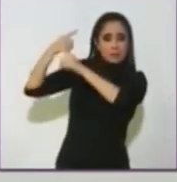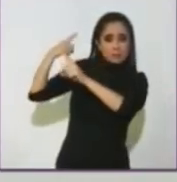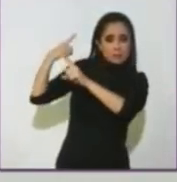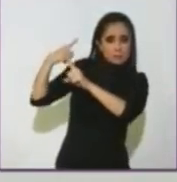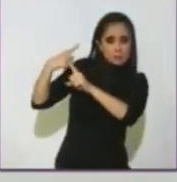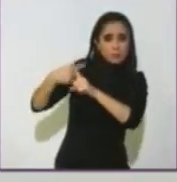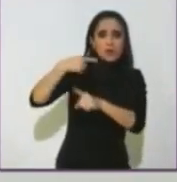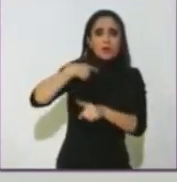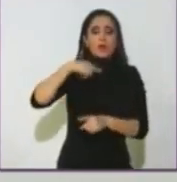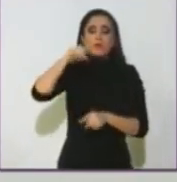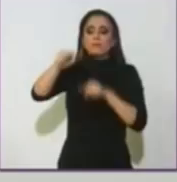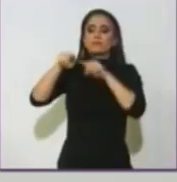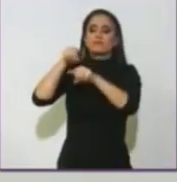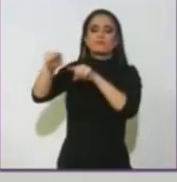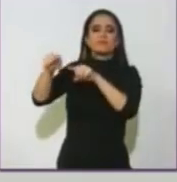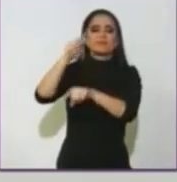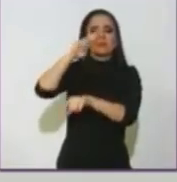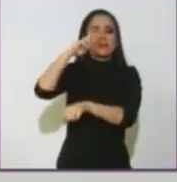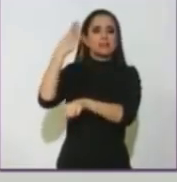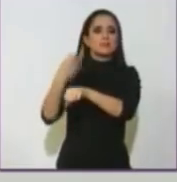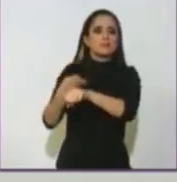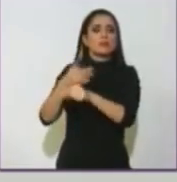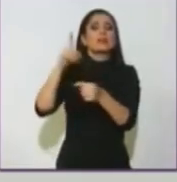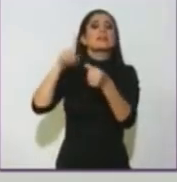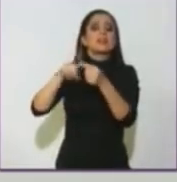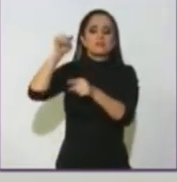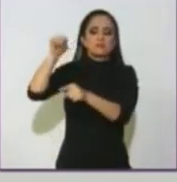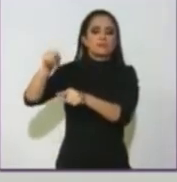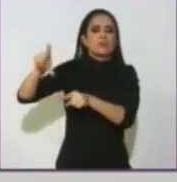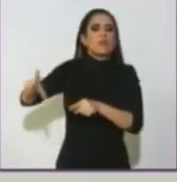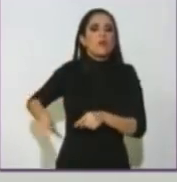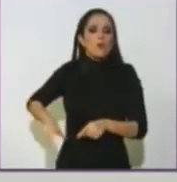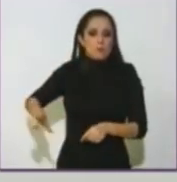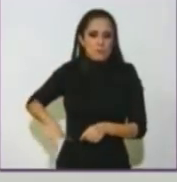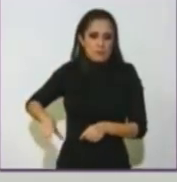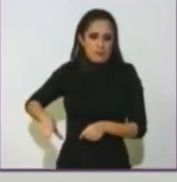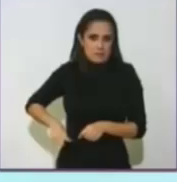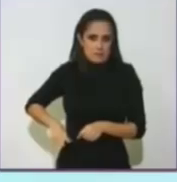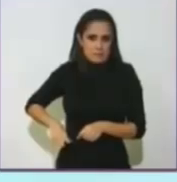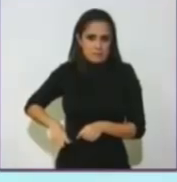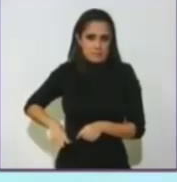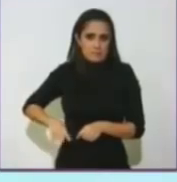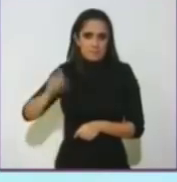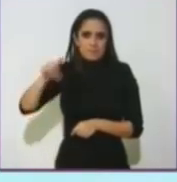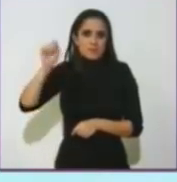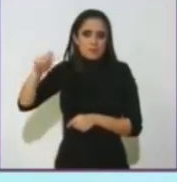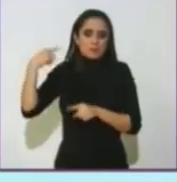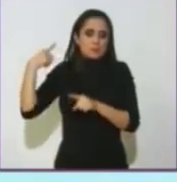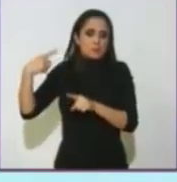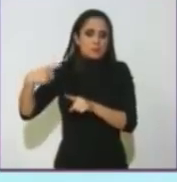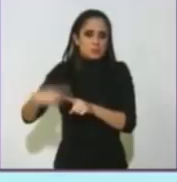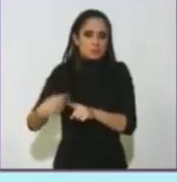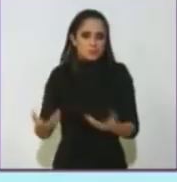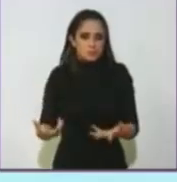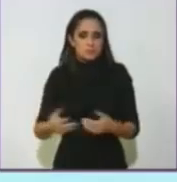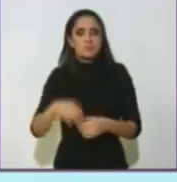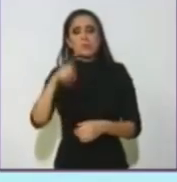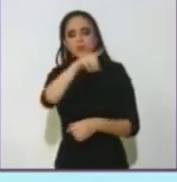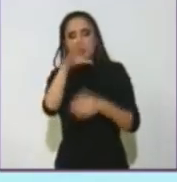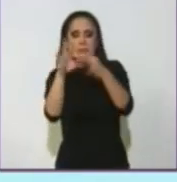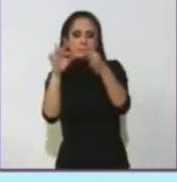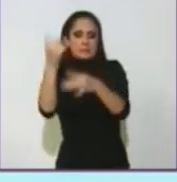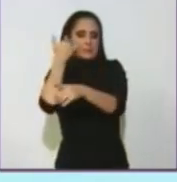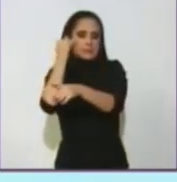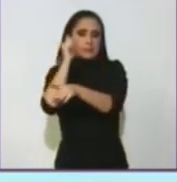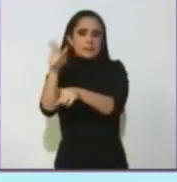como responsable del tema de la seguridad ha sido los gobiernos que hemos tenido es muy importante lo que señalas javier cómo lo